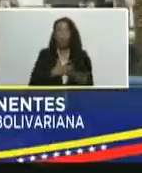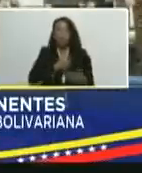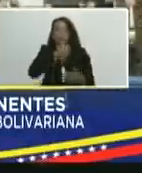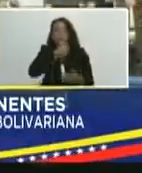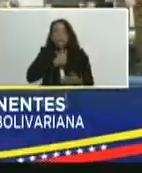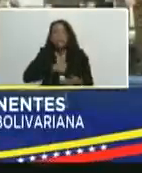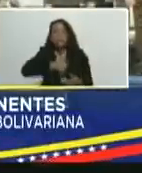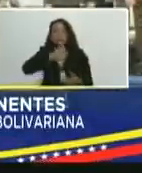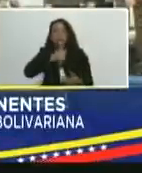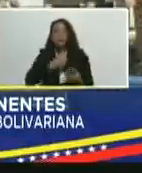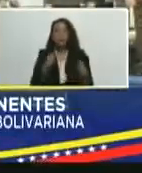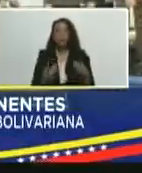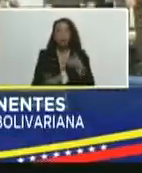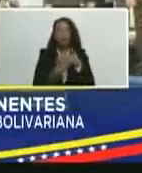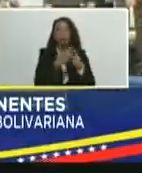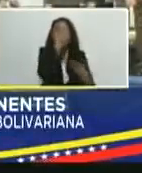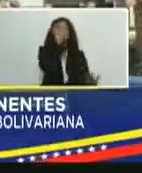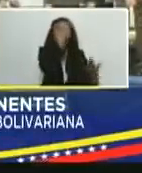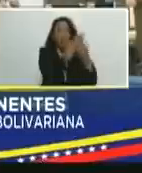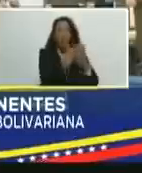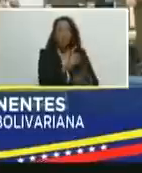resistir, enfrentar